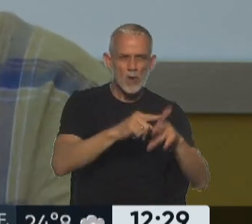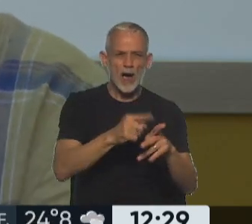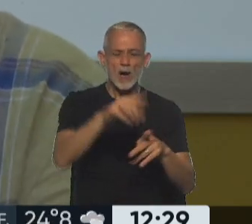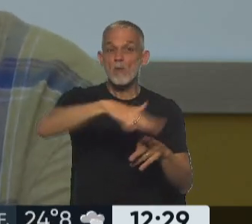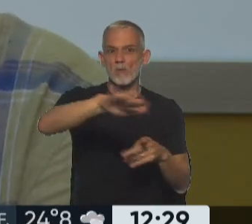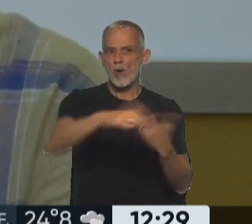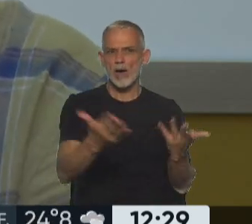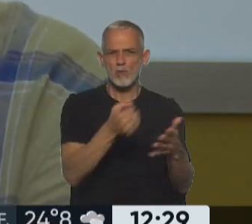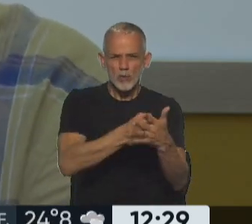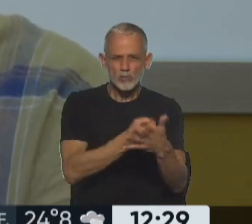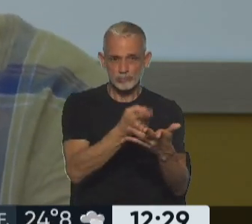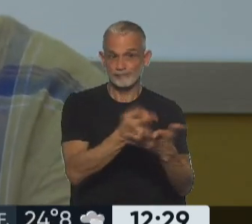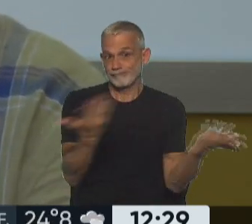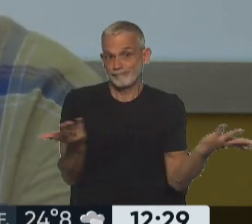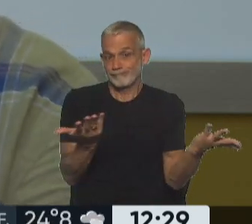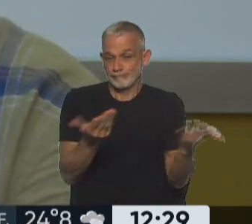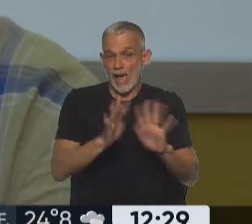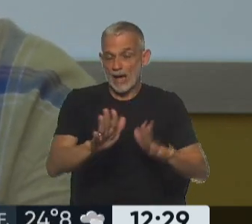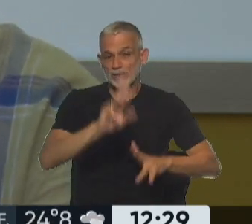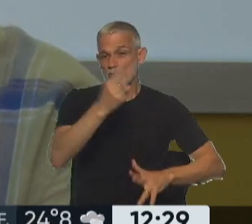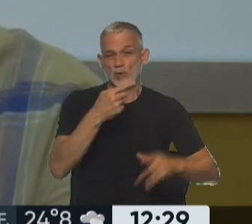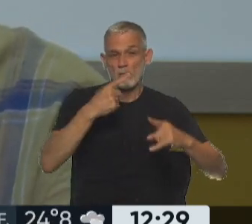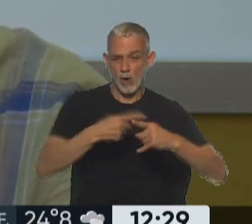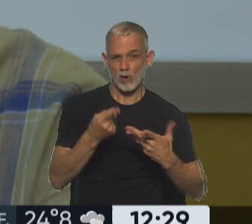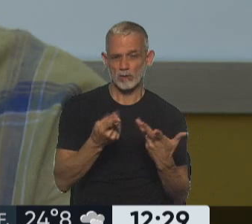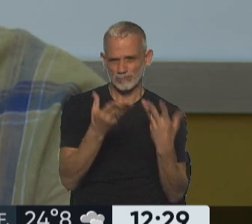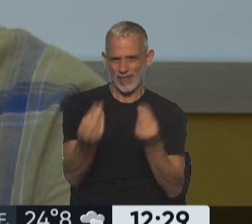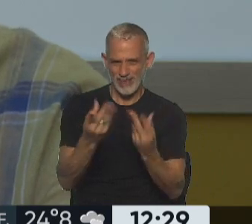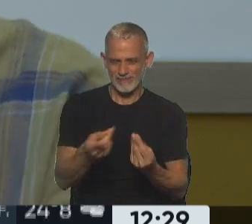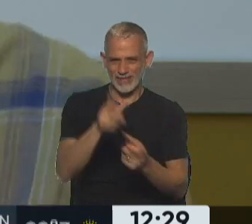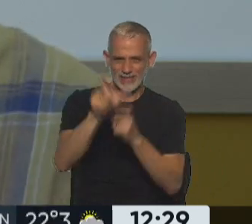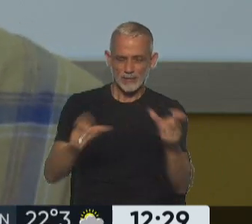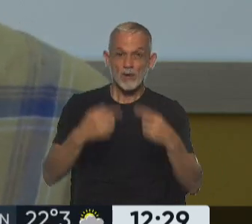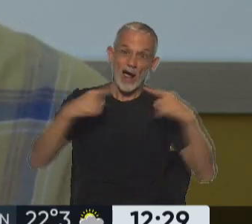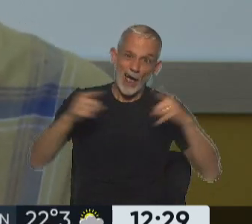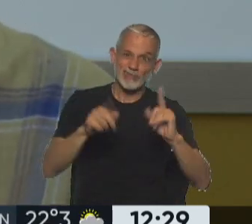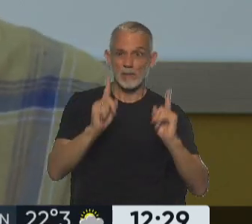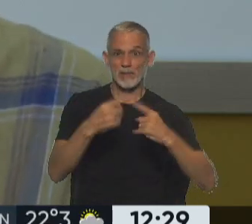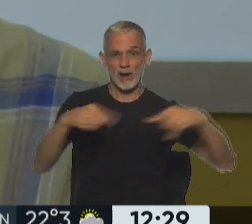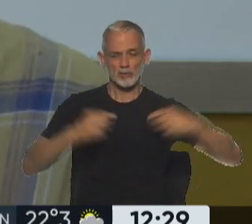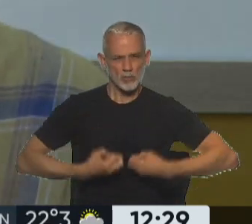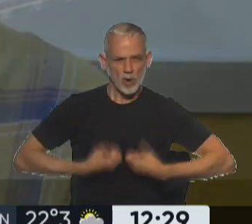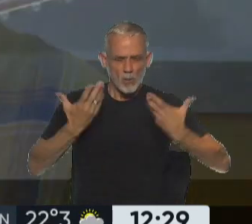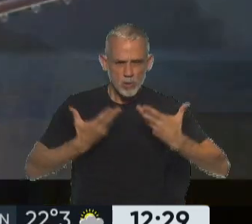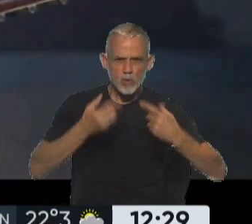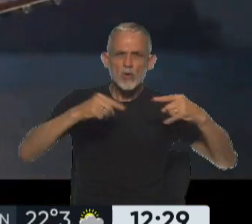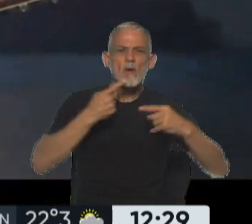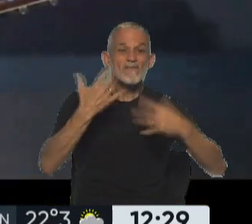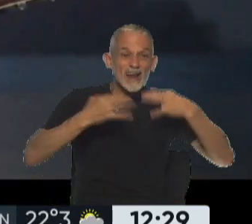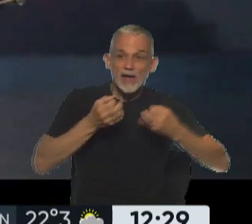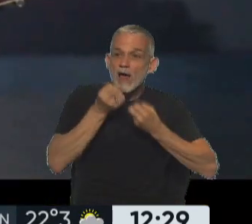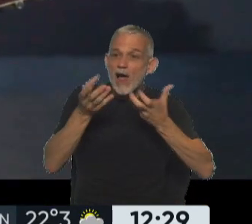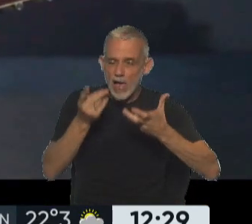pueblo, y que tuvo que pagar el precio mayor, digamos, por cantar, como él mismo decía, por cantar las verdades